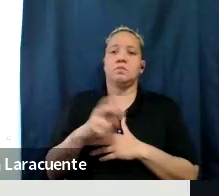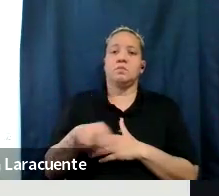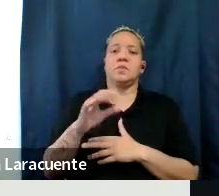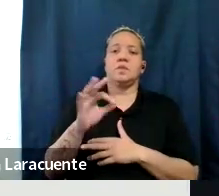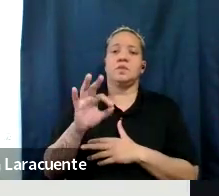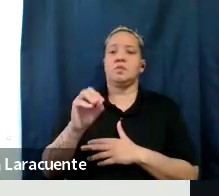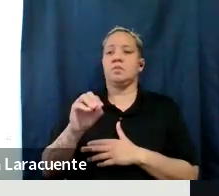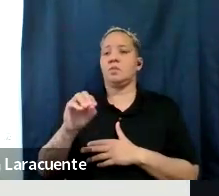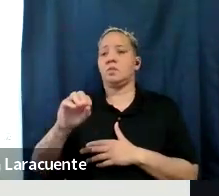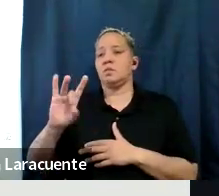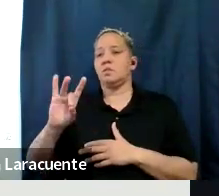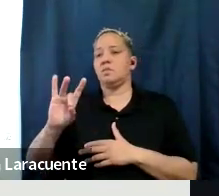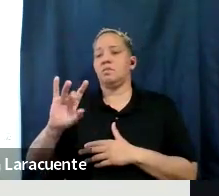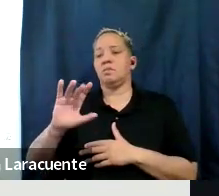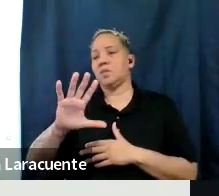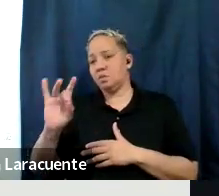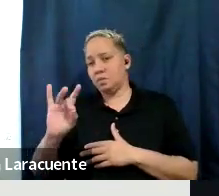al 58